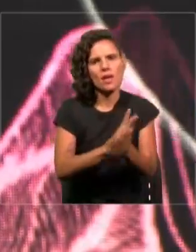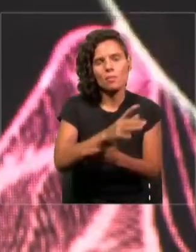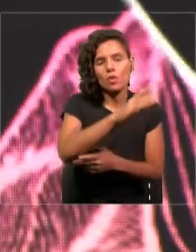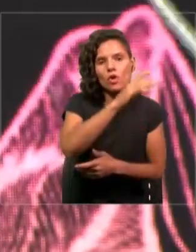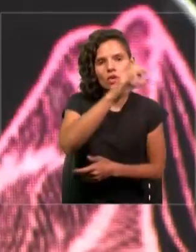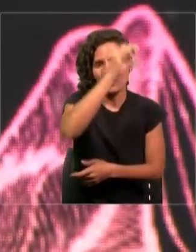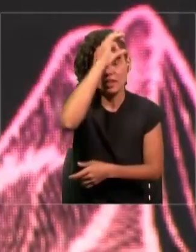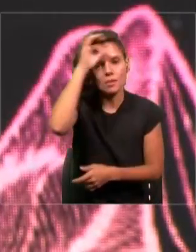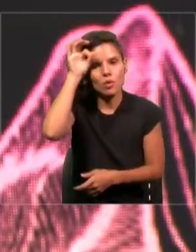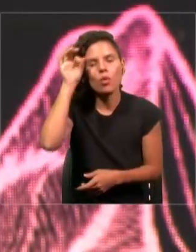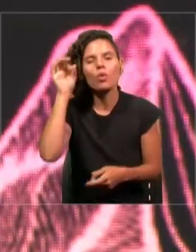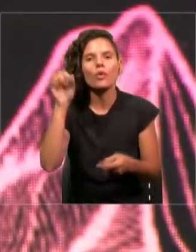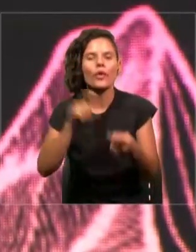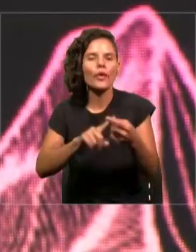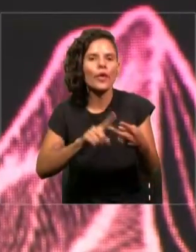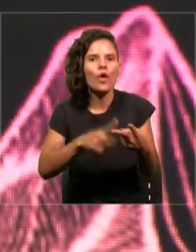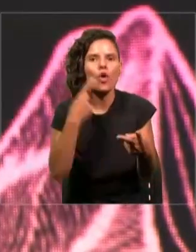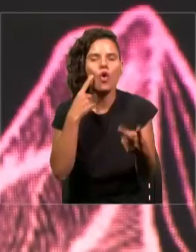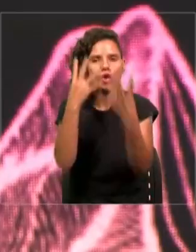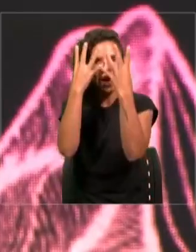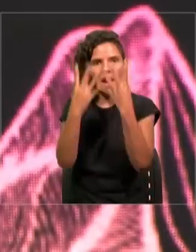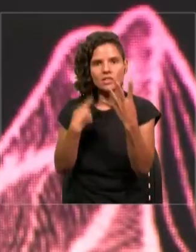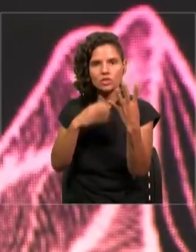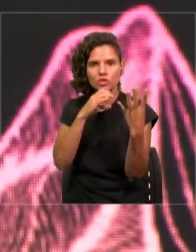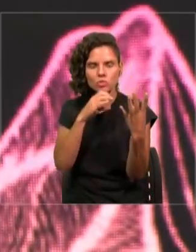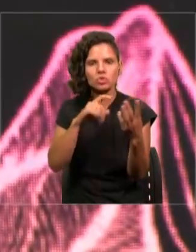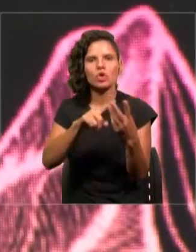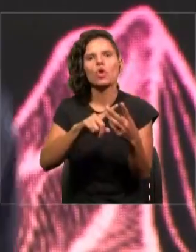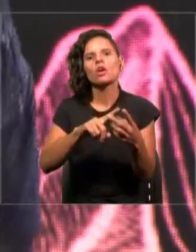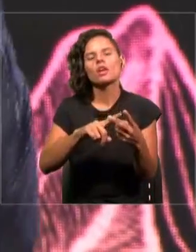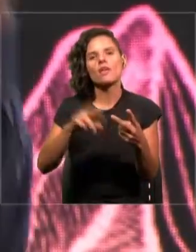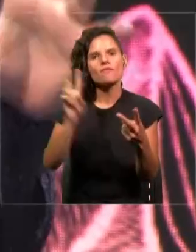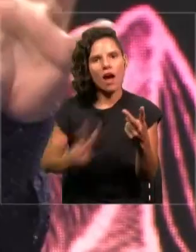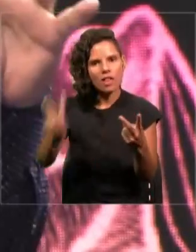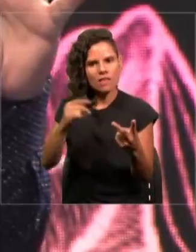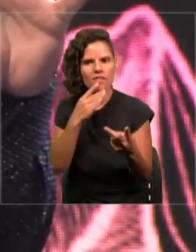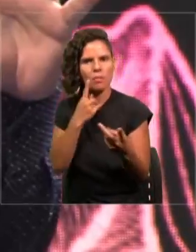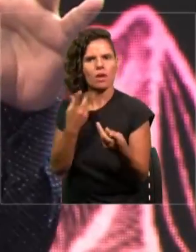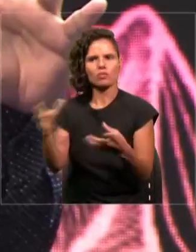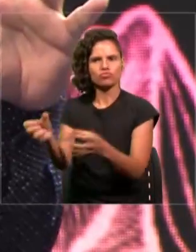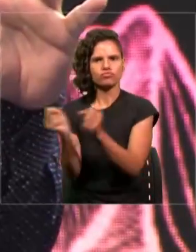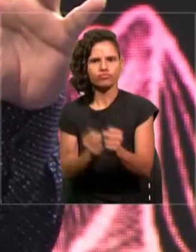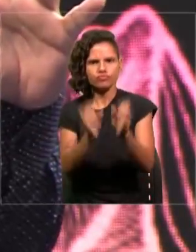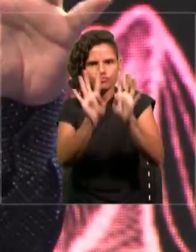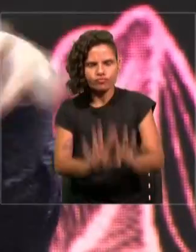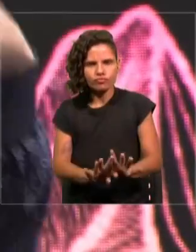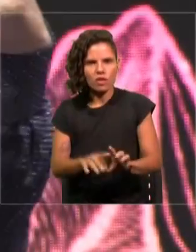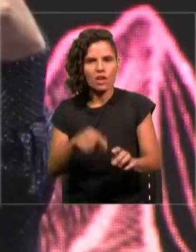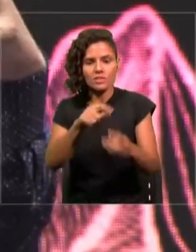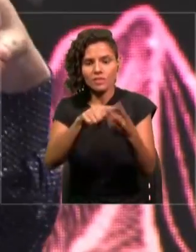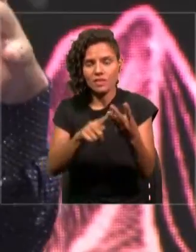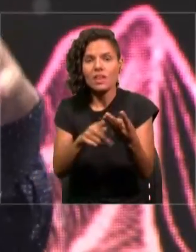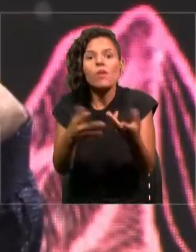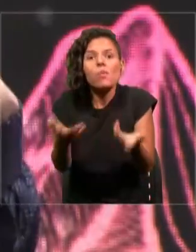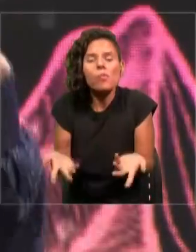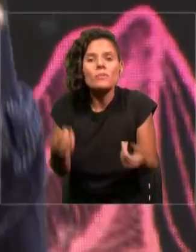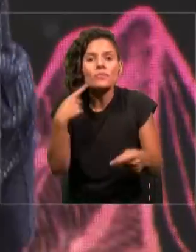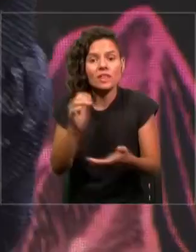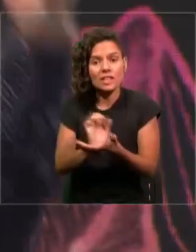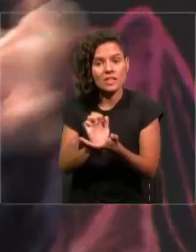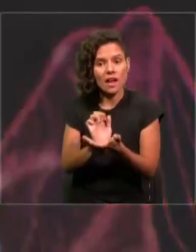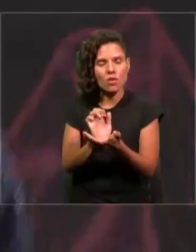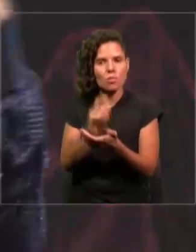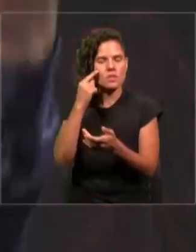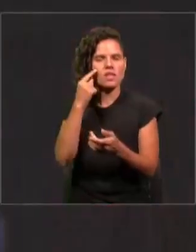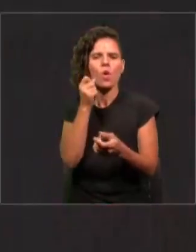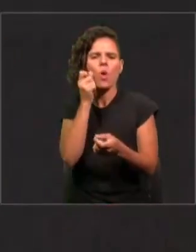o en las cárceles de Concepción y también de Valdivia, ¿no? Y en ese aspecto de la división del Estado chileno, de crear